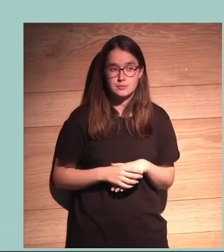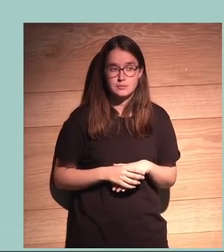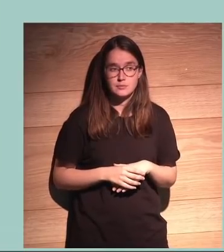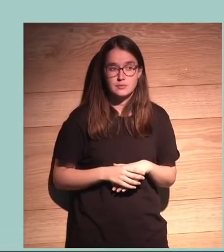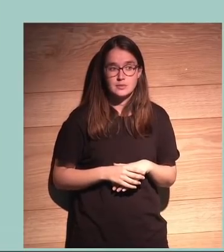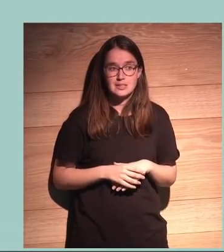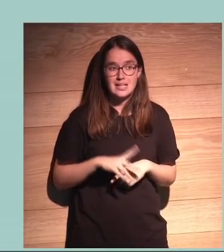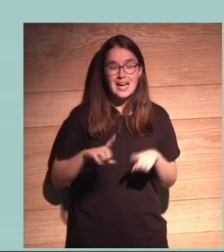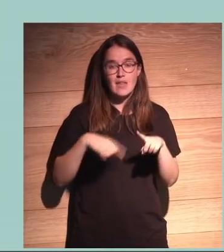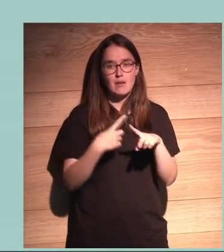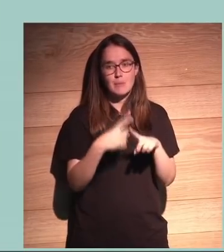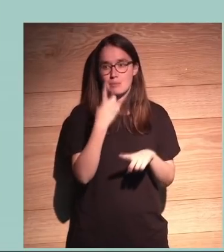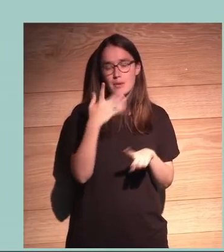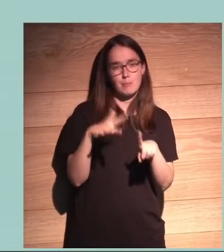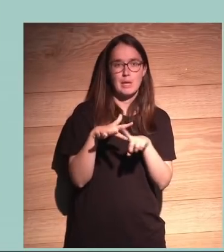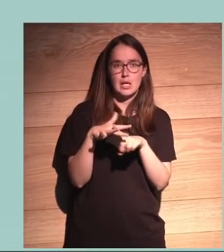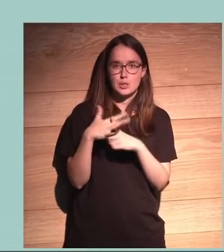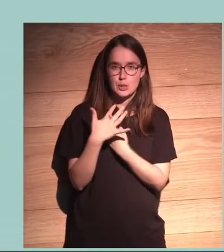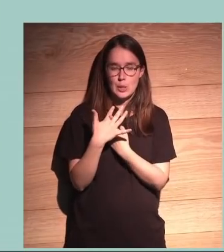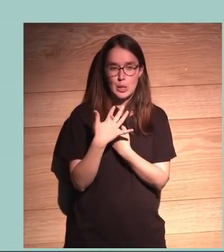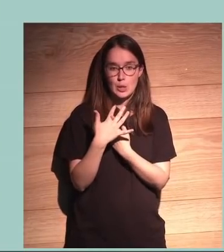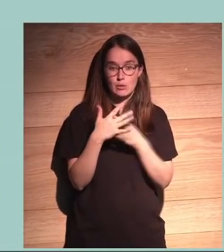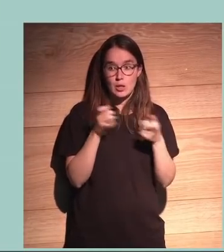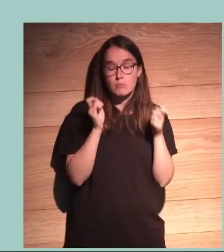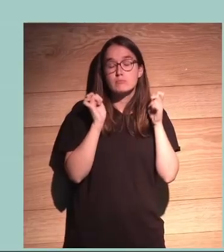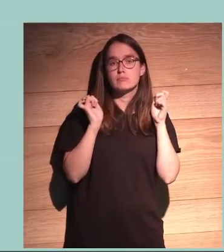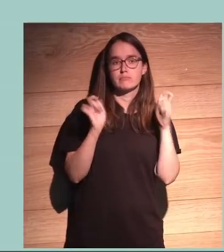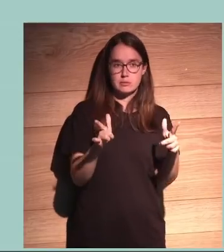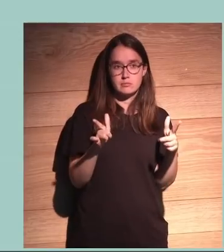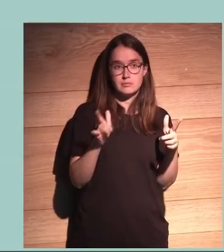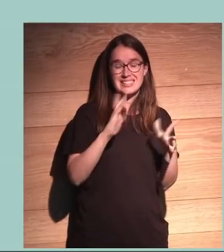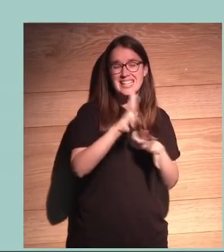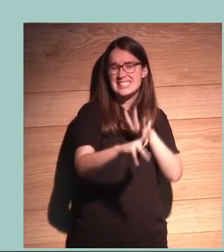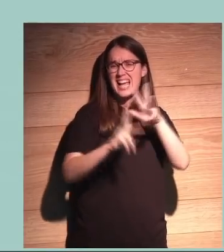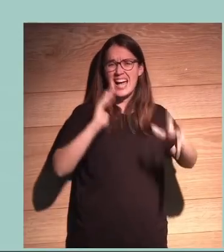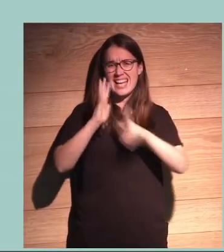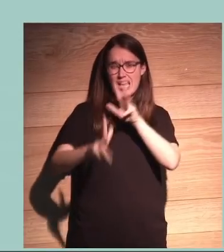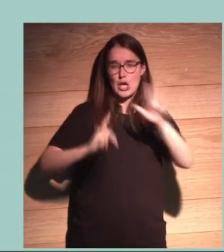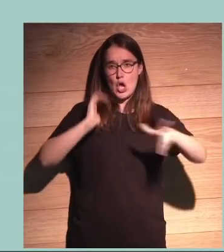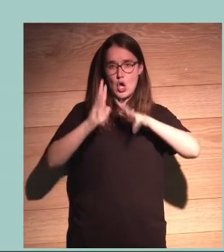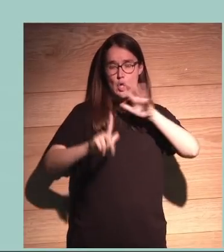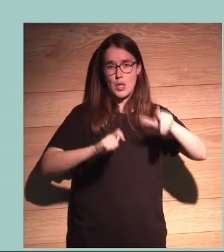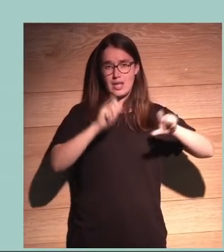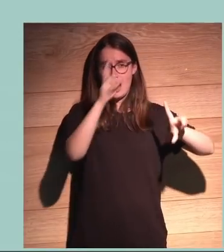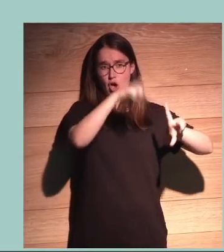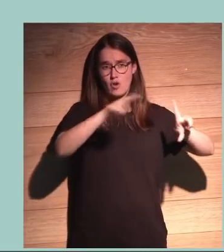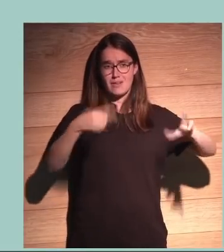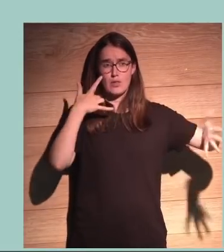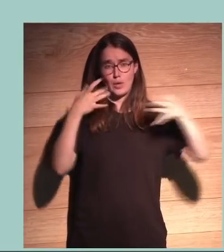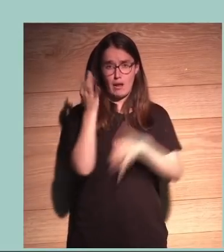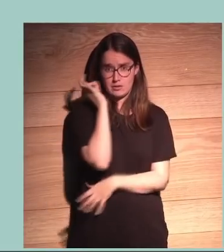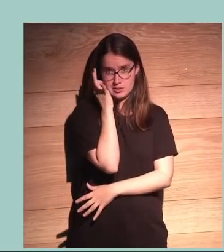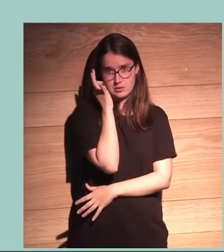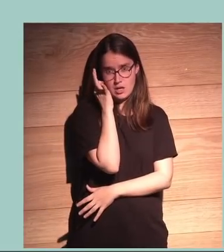que es además el primer caso que se descubrió de saqueo de la obra de una